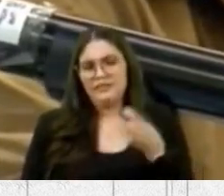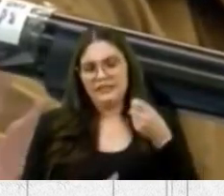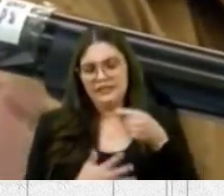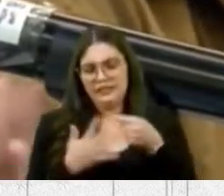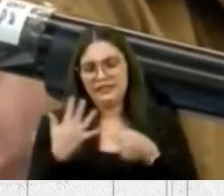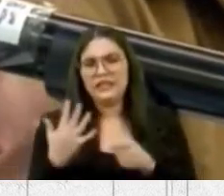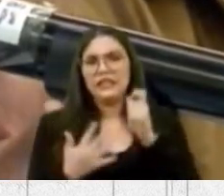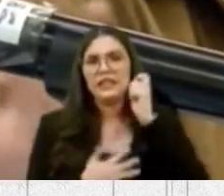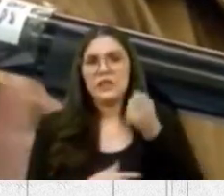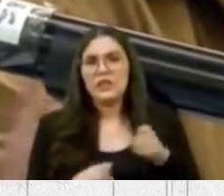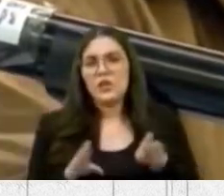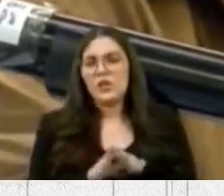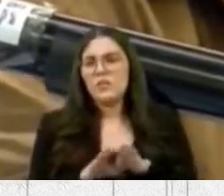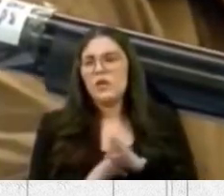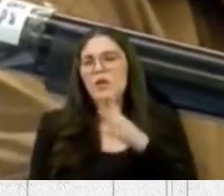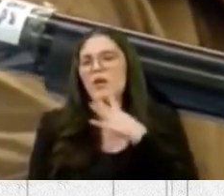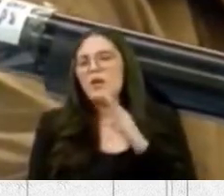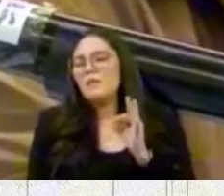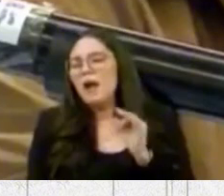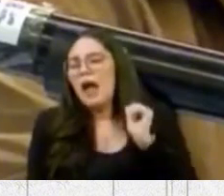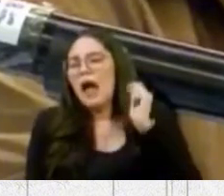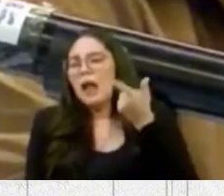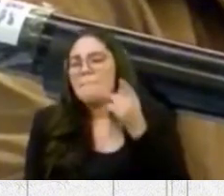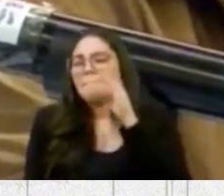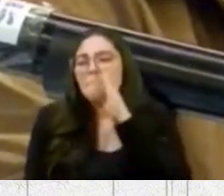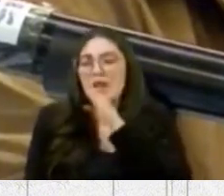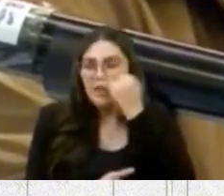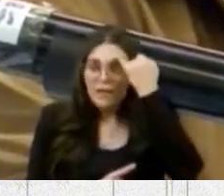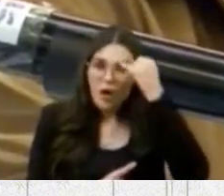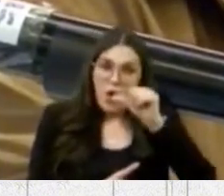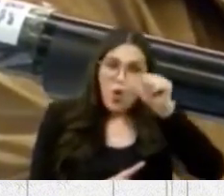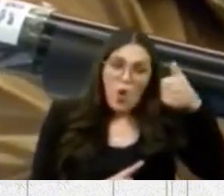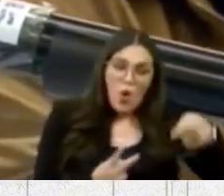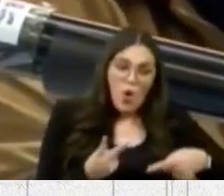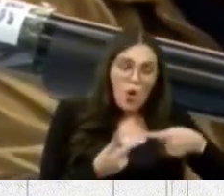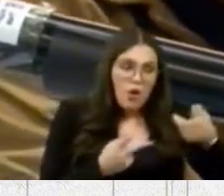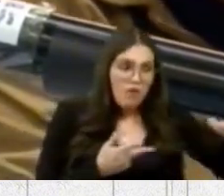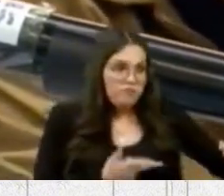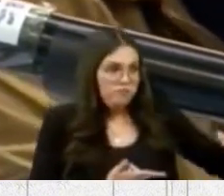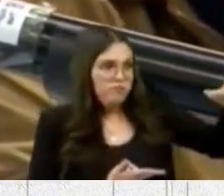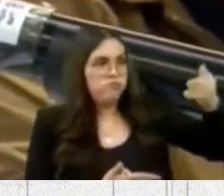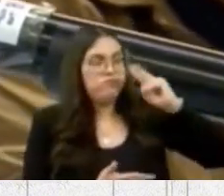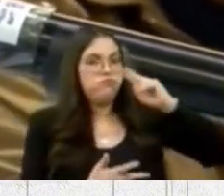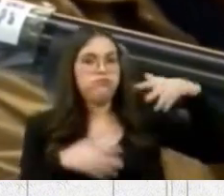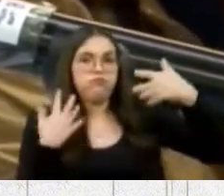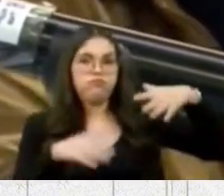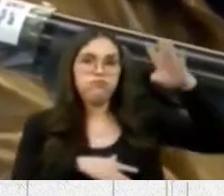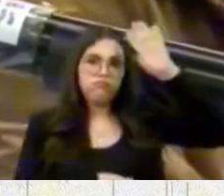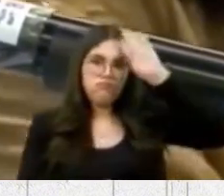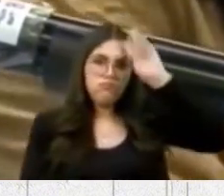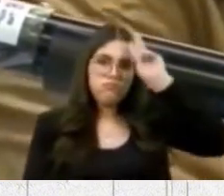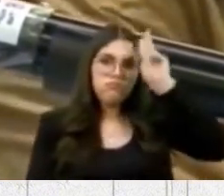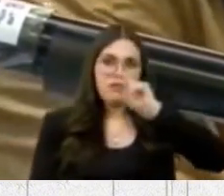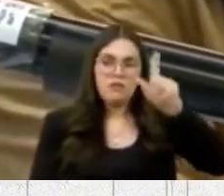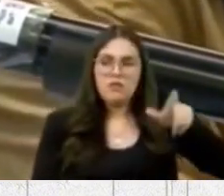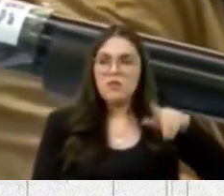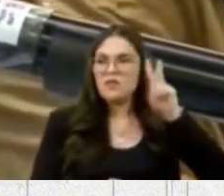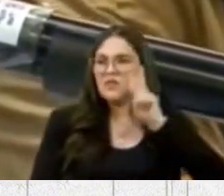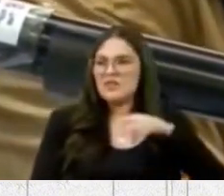apenas pecados menores si los comparamos con las terribles consecuencias de su